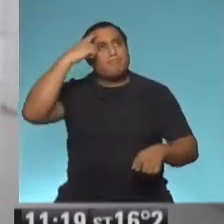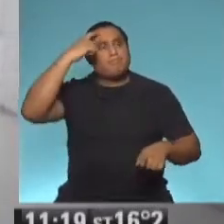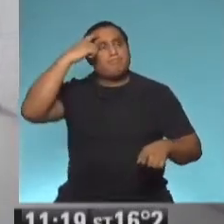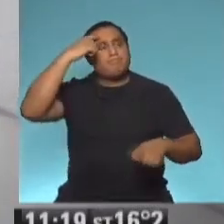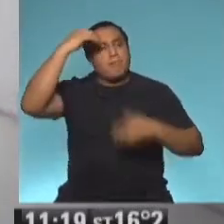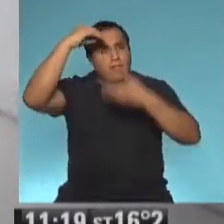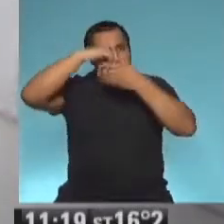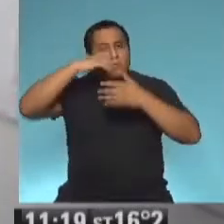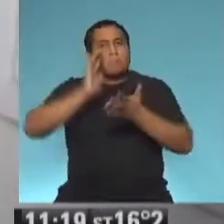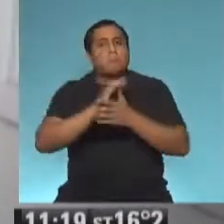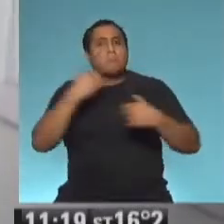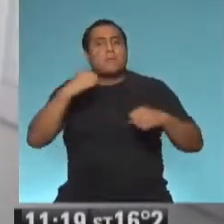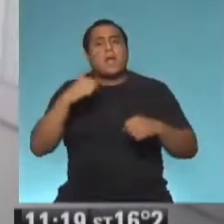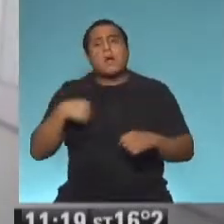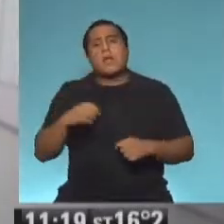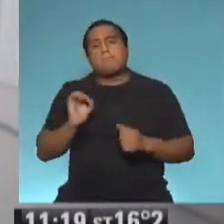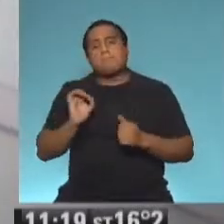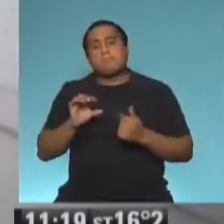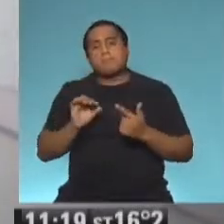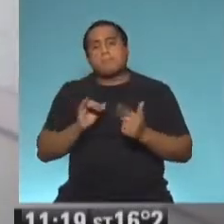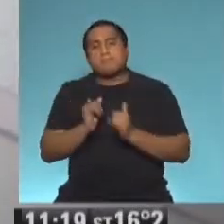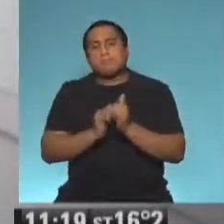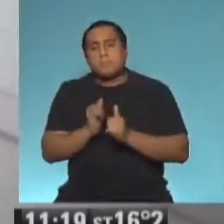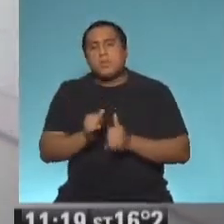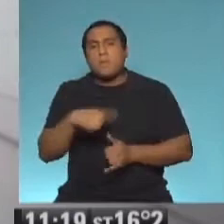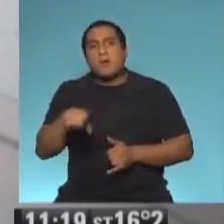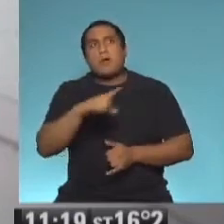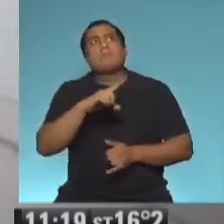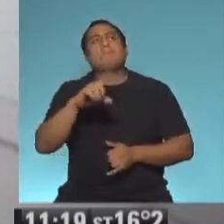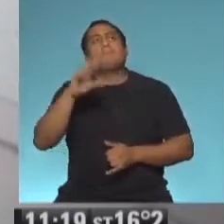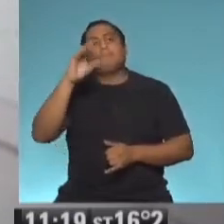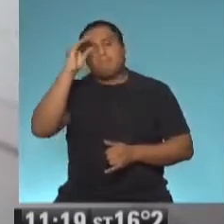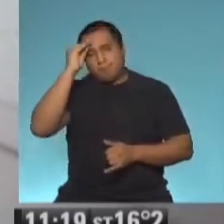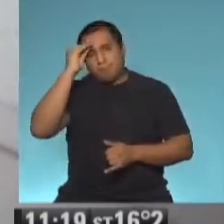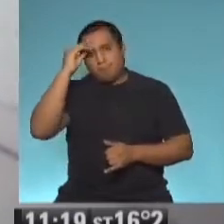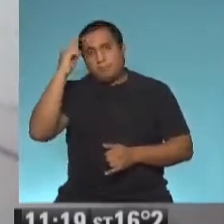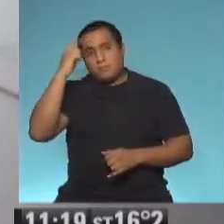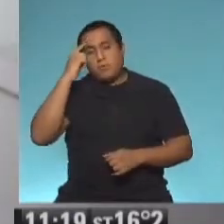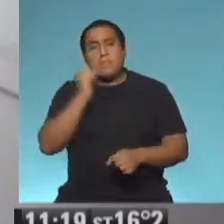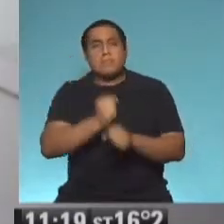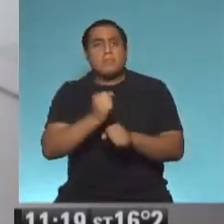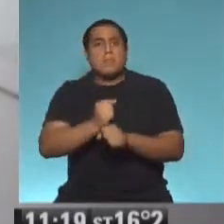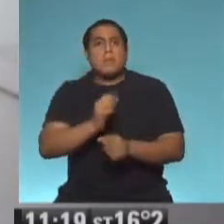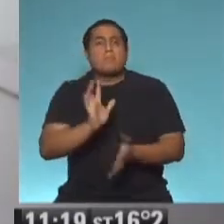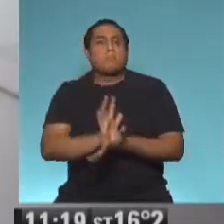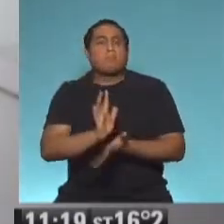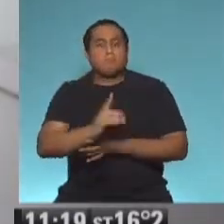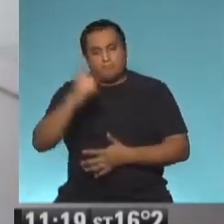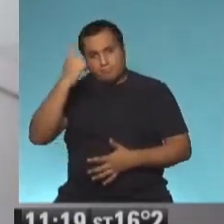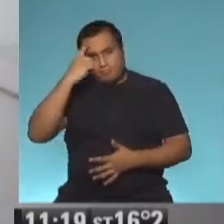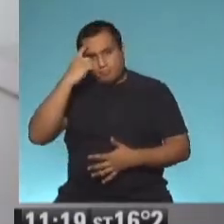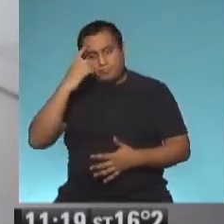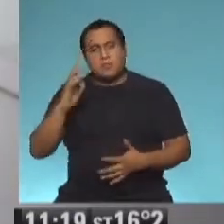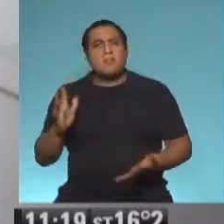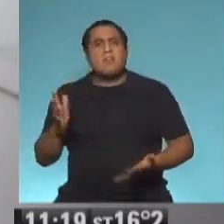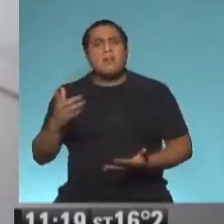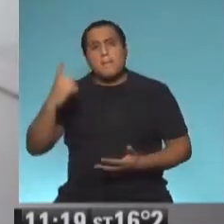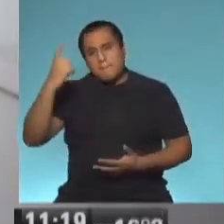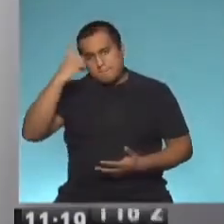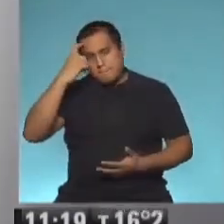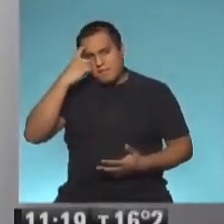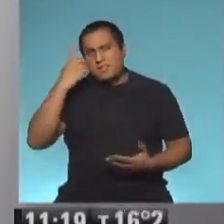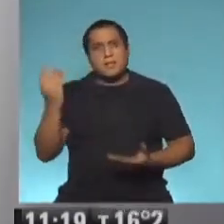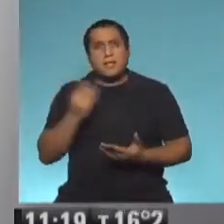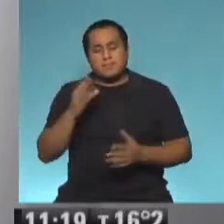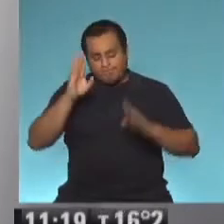voy a compartir algunos tips para que tengas en cuenta y puedas trabajar con tu meditación. Meditar es estar en lo que estás